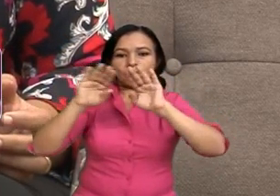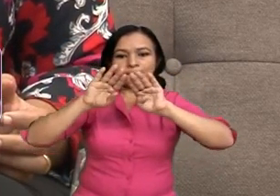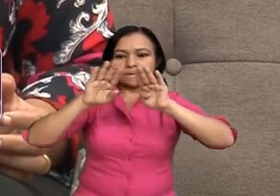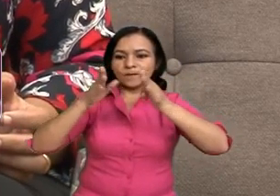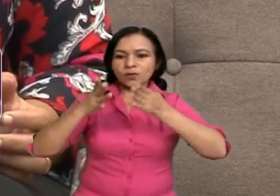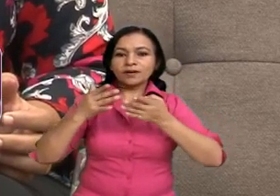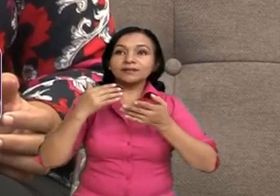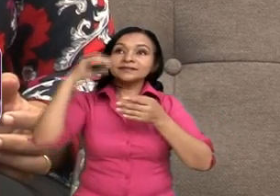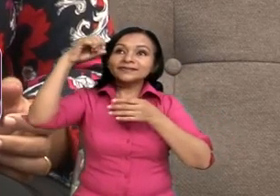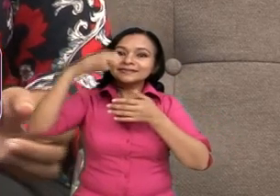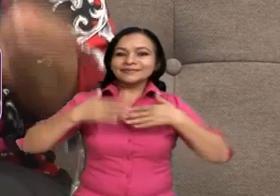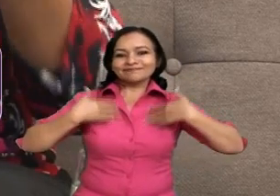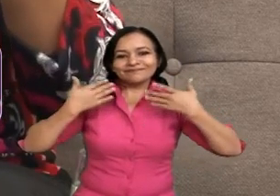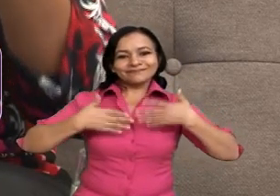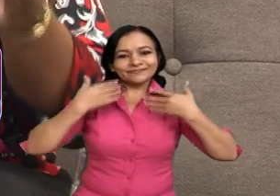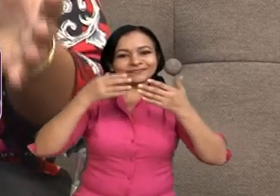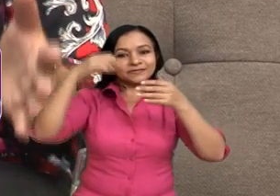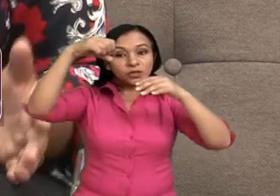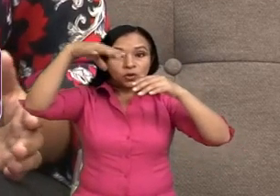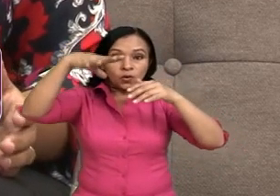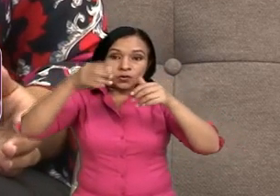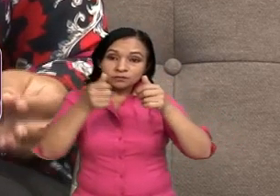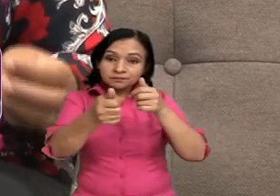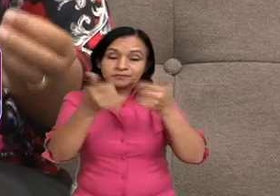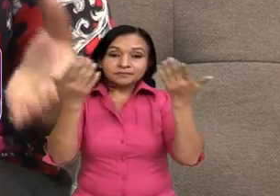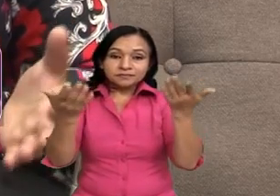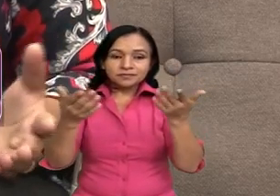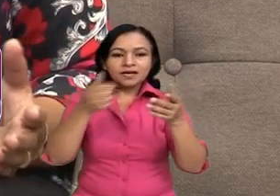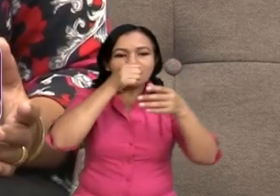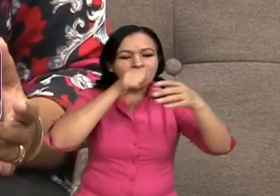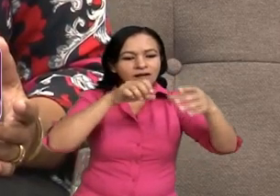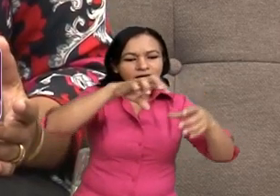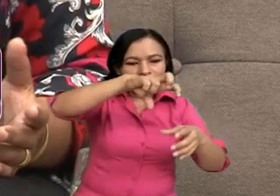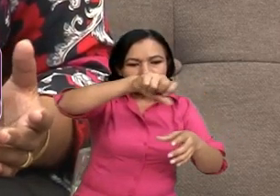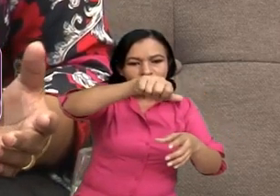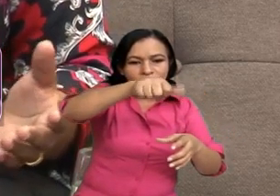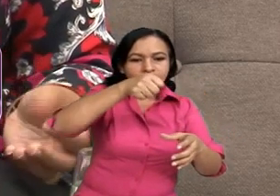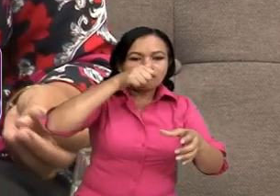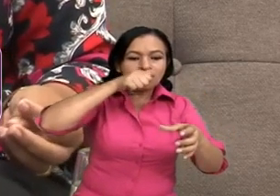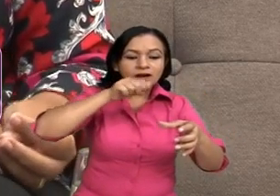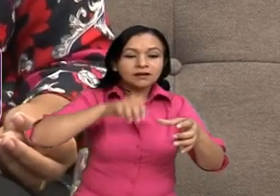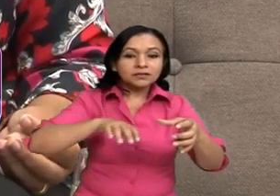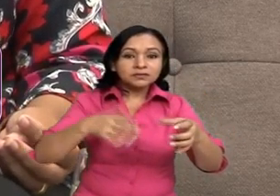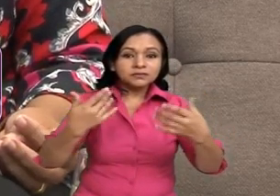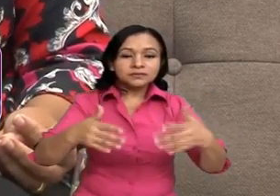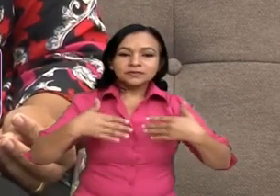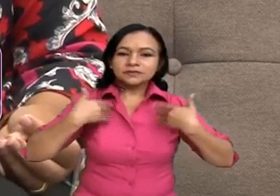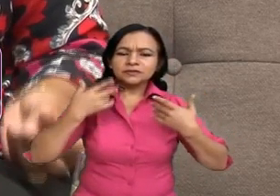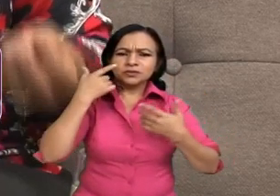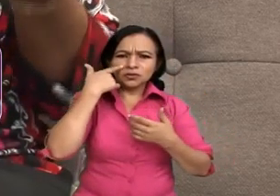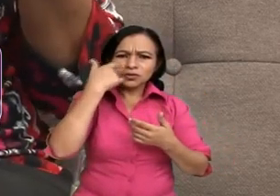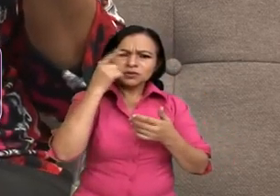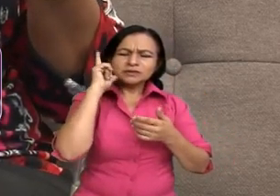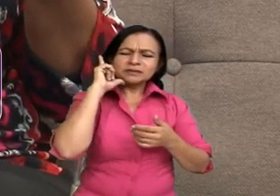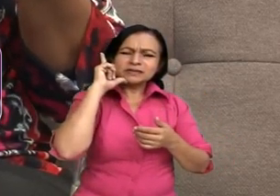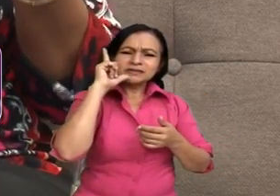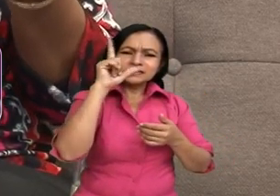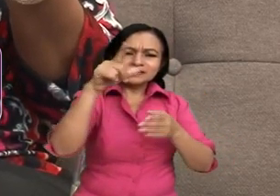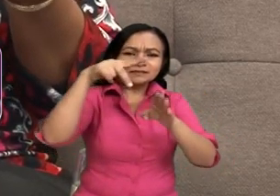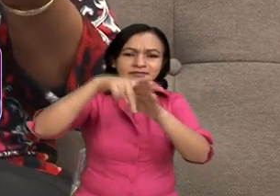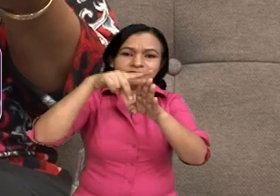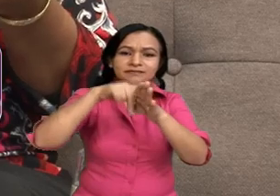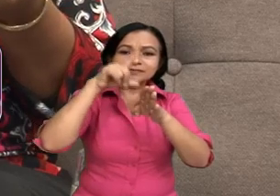básicos, básicos, llegó la energía, llegó el agua potable. Nosotros conocemos nuestras comunidades rurales y esa sensibilidad